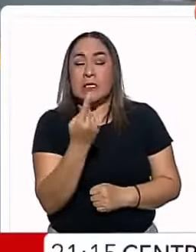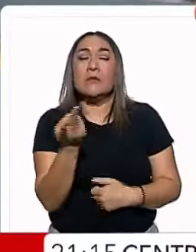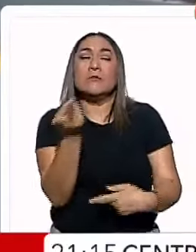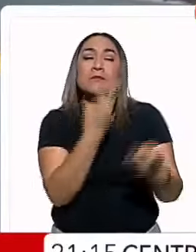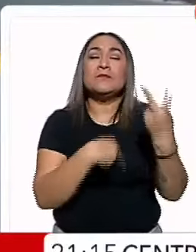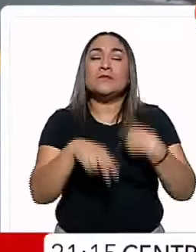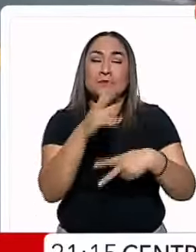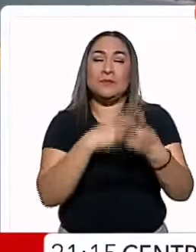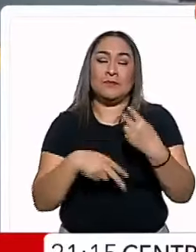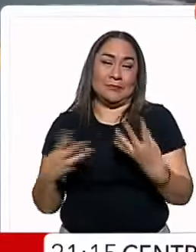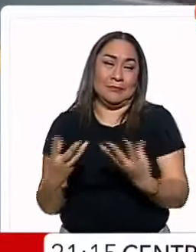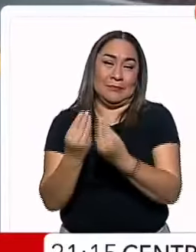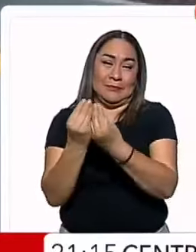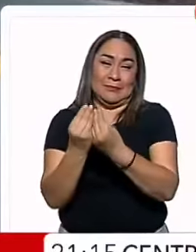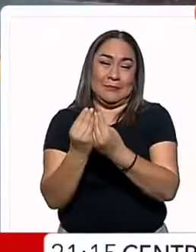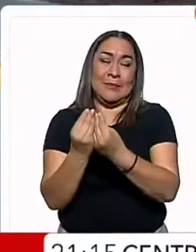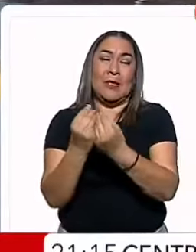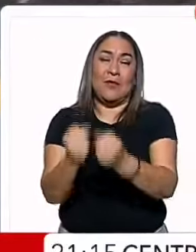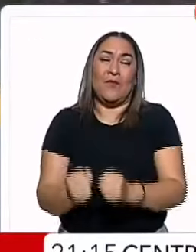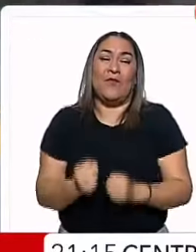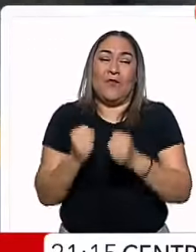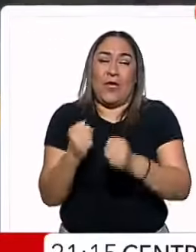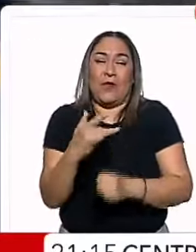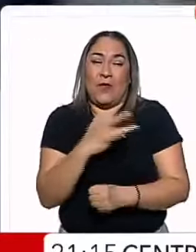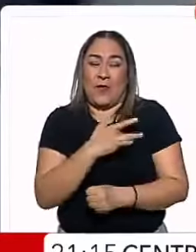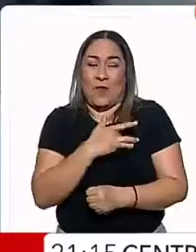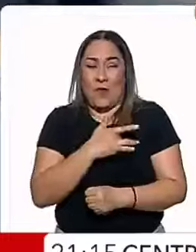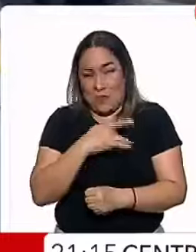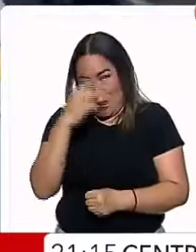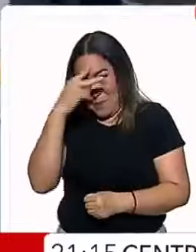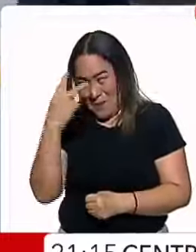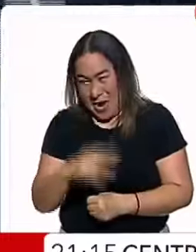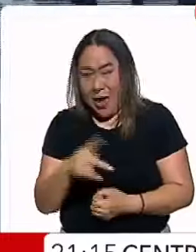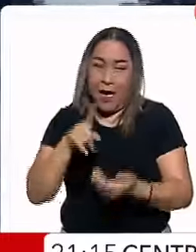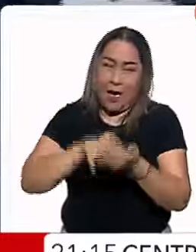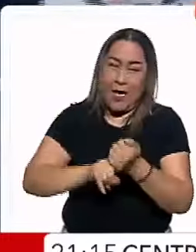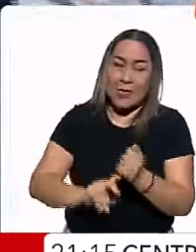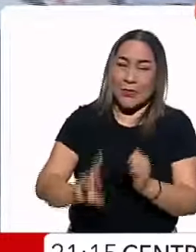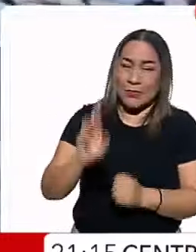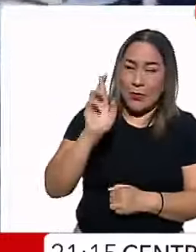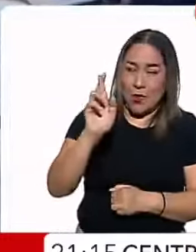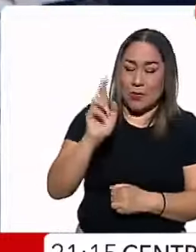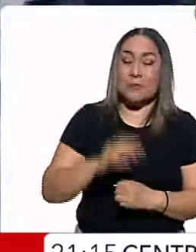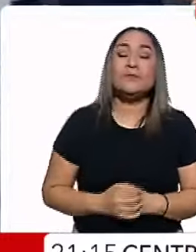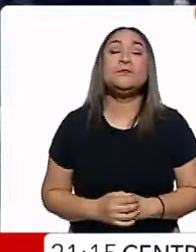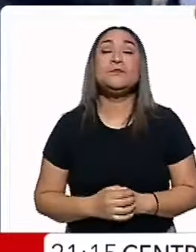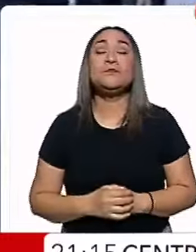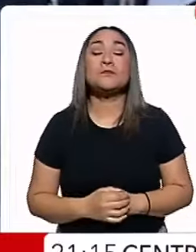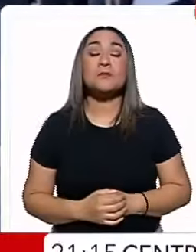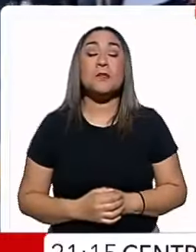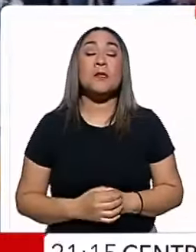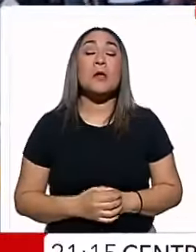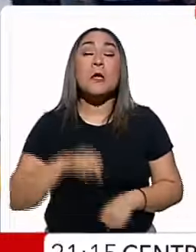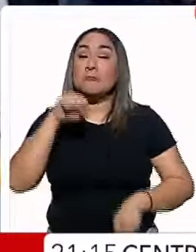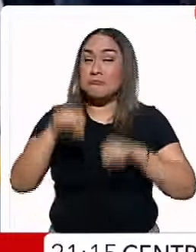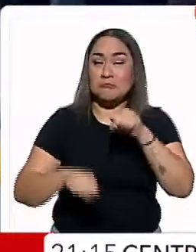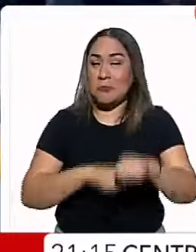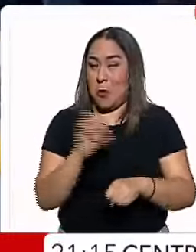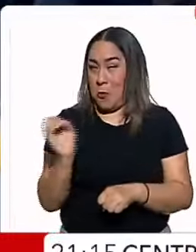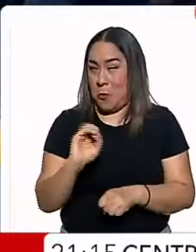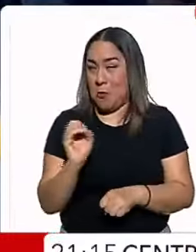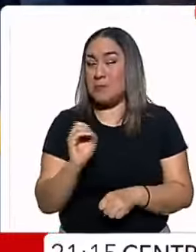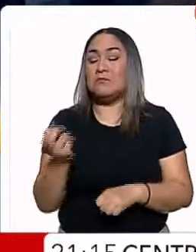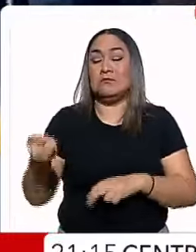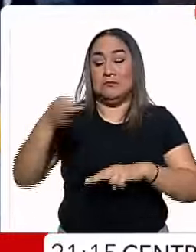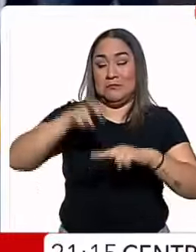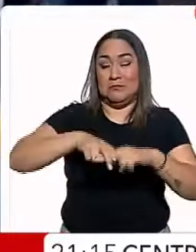aparición la abanderada de la coalición Fuerza y Corazón por México, Xóchitl Gálvez. Esta vez no llegó en bicicleta, sino a